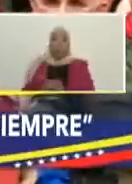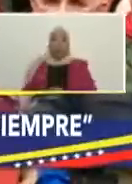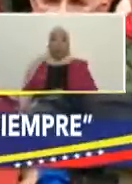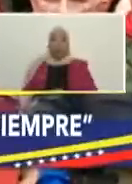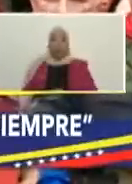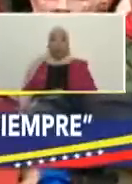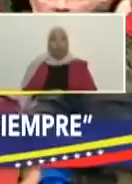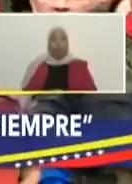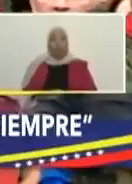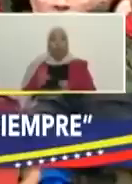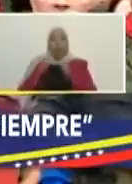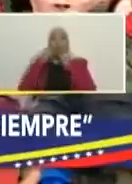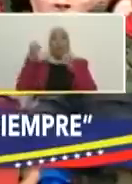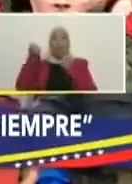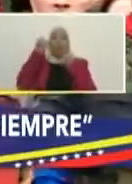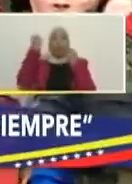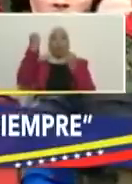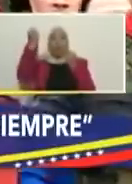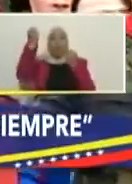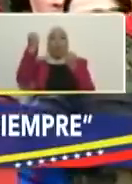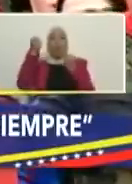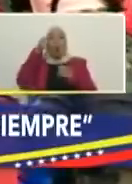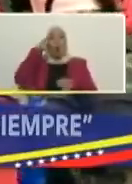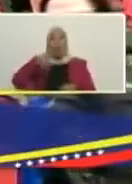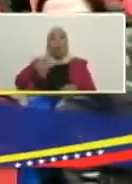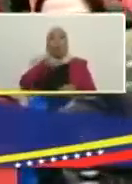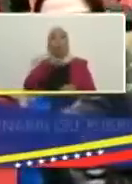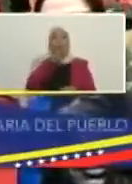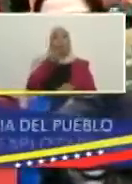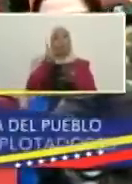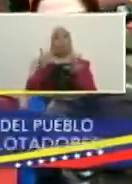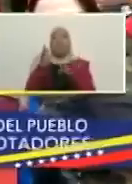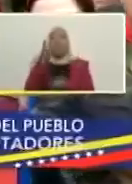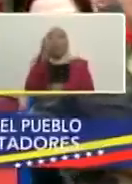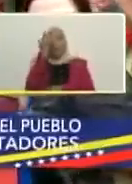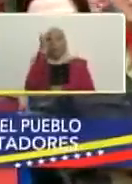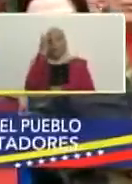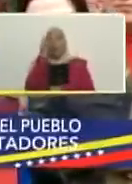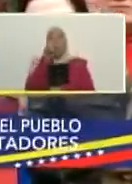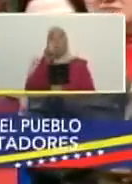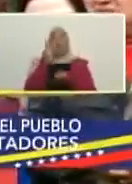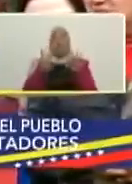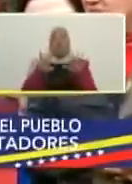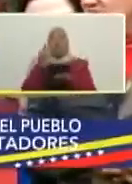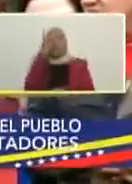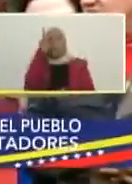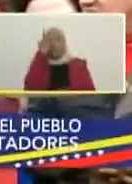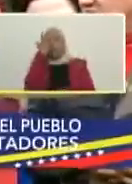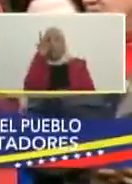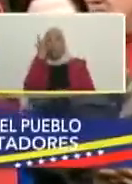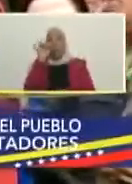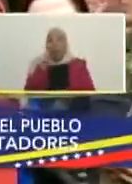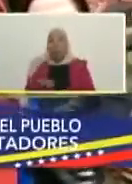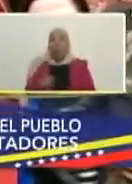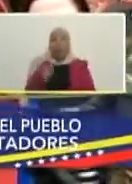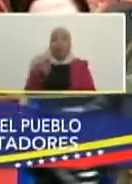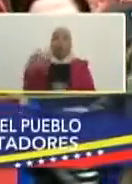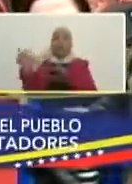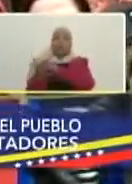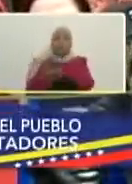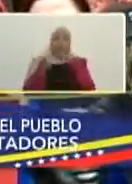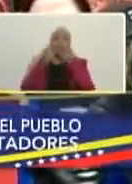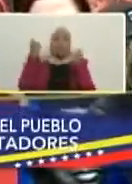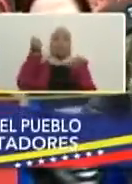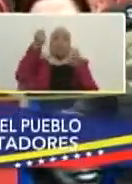porque la rebelión popular del 27 y 28 de febrero le siguió